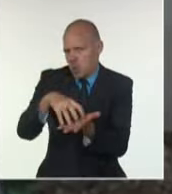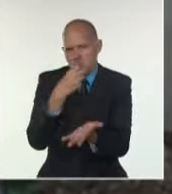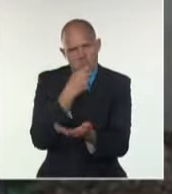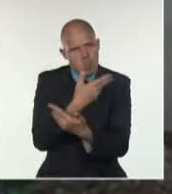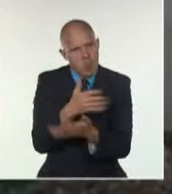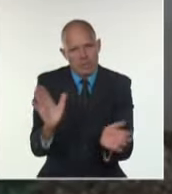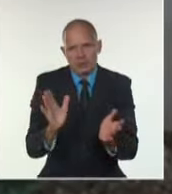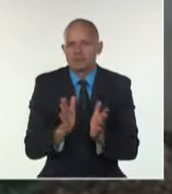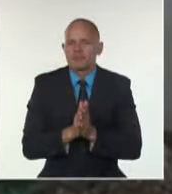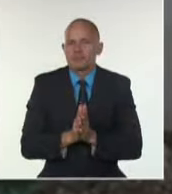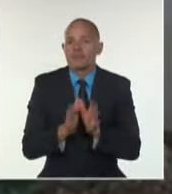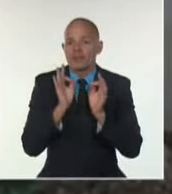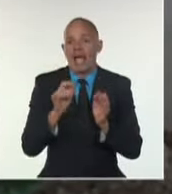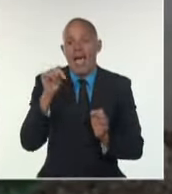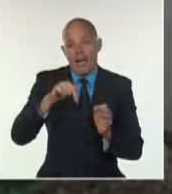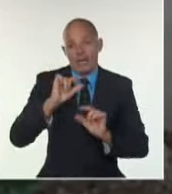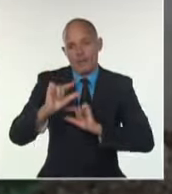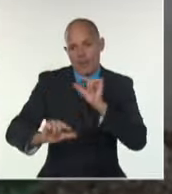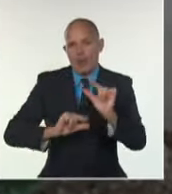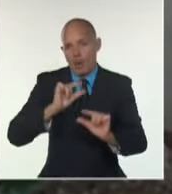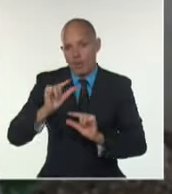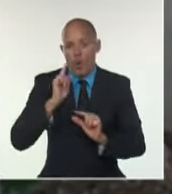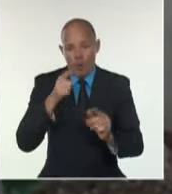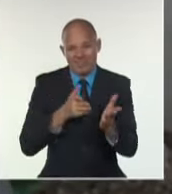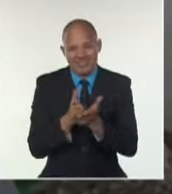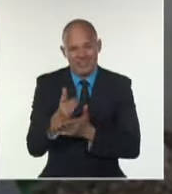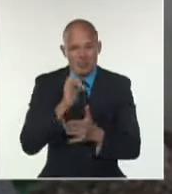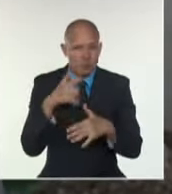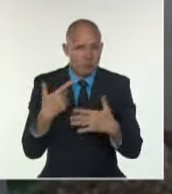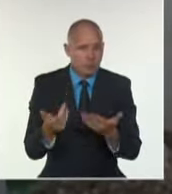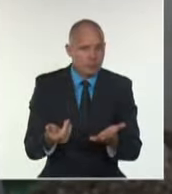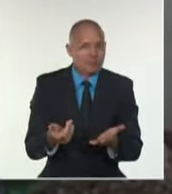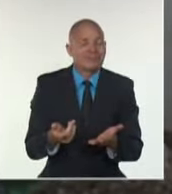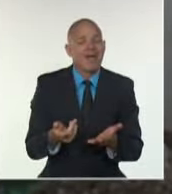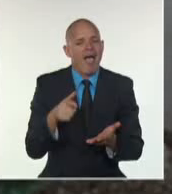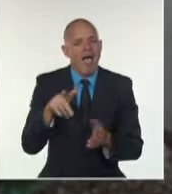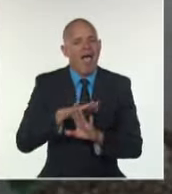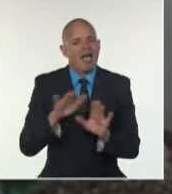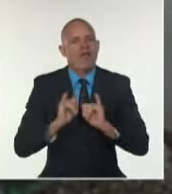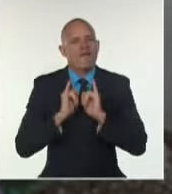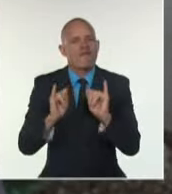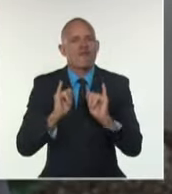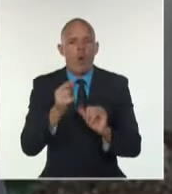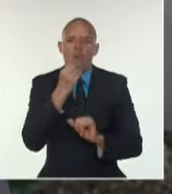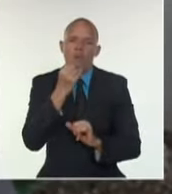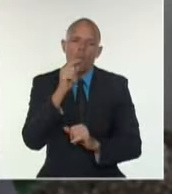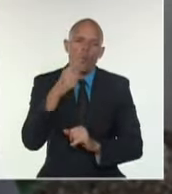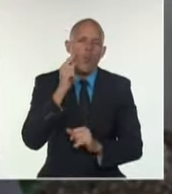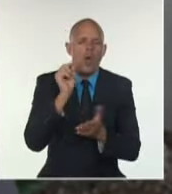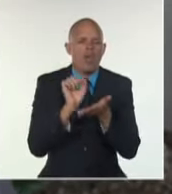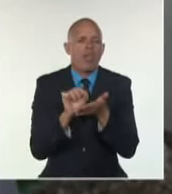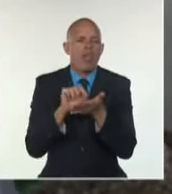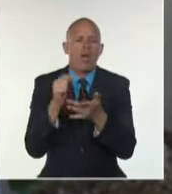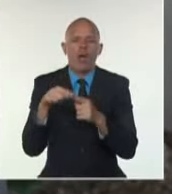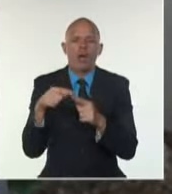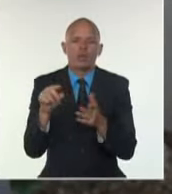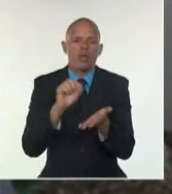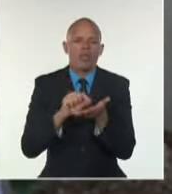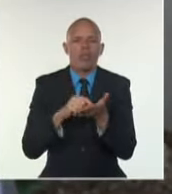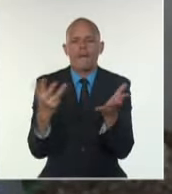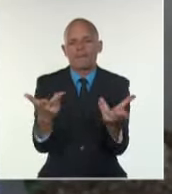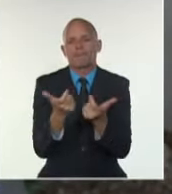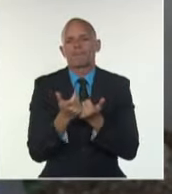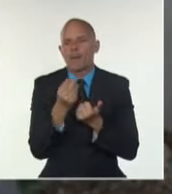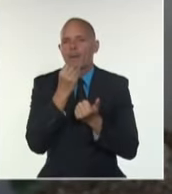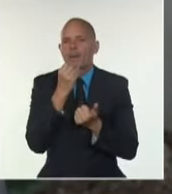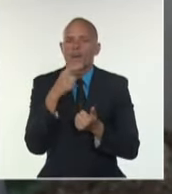la dirección del desarrollo de esta línea es en la integración de la información que se recoge en estos datos para poder procesarlo y ayudar